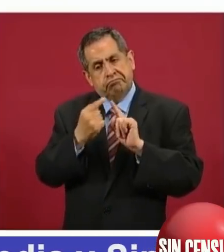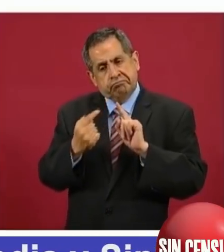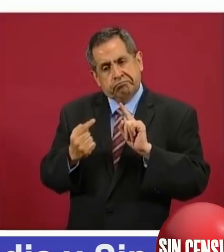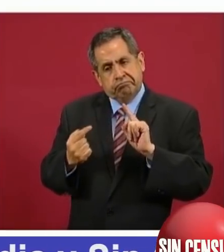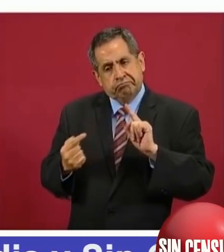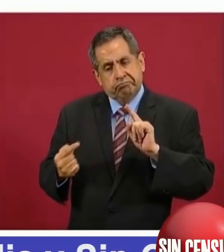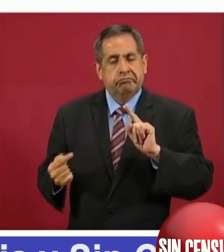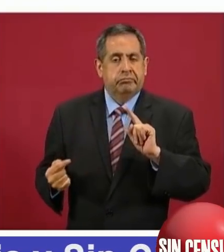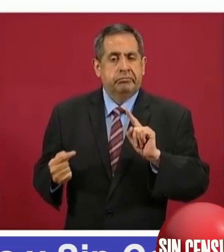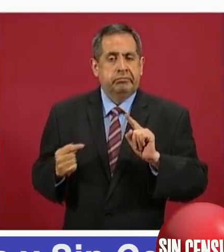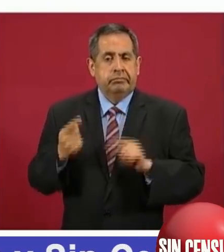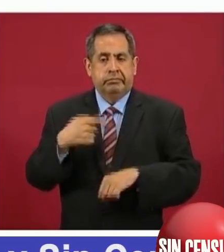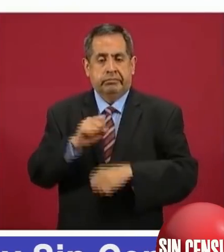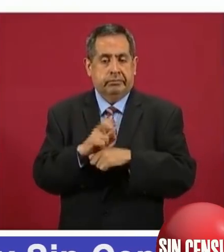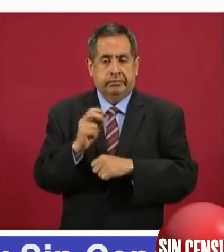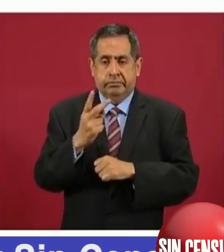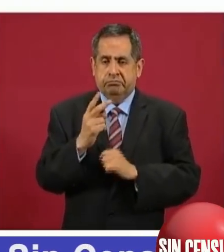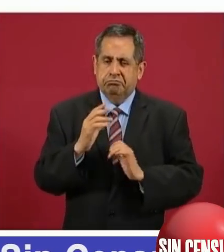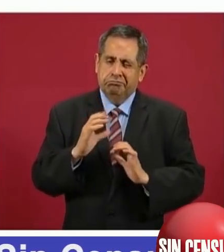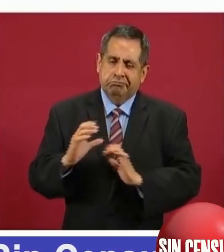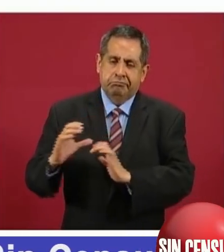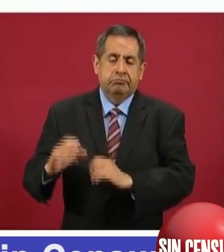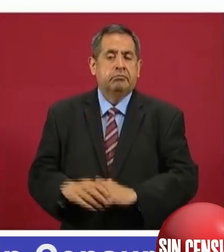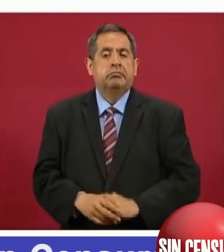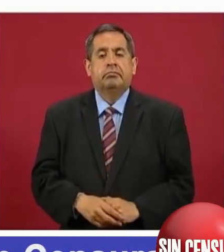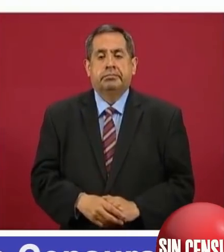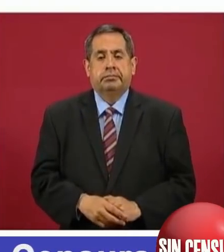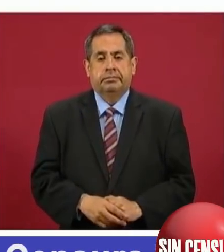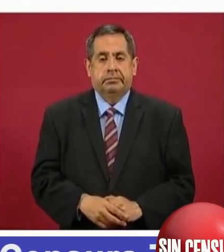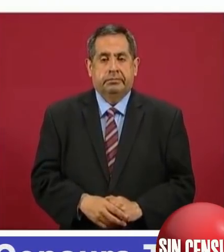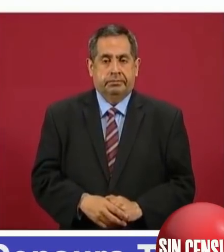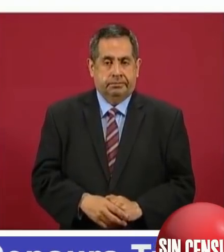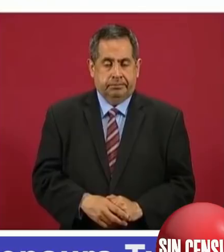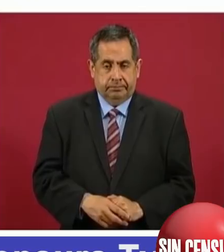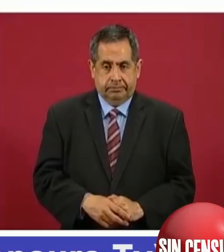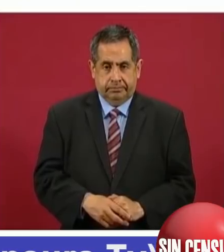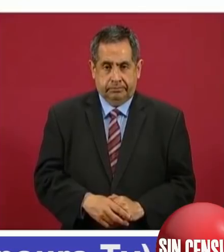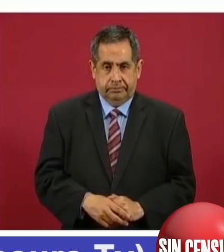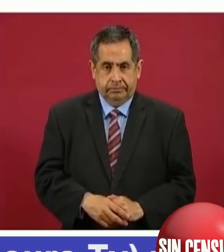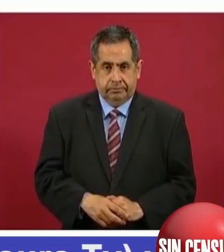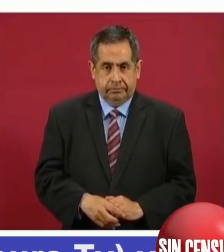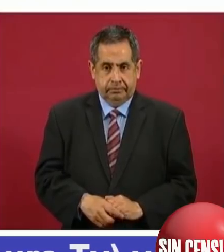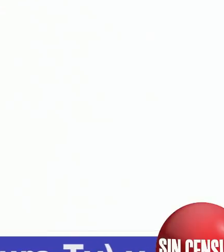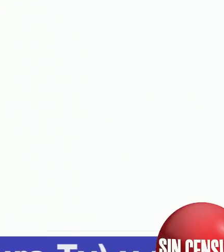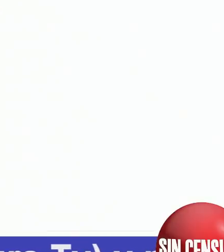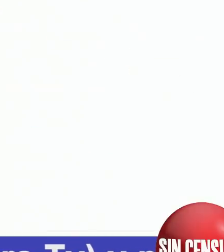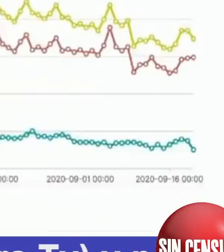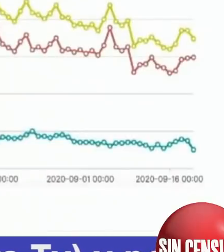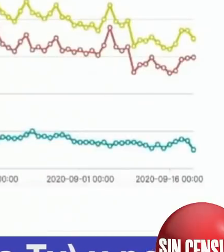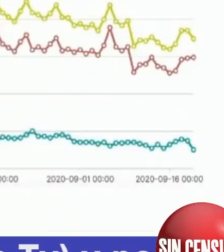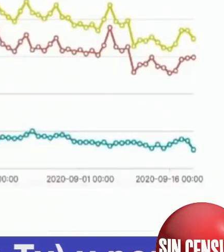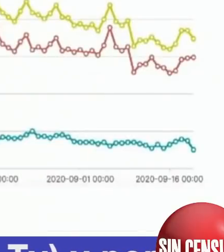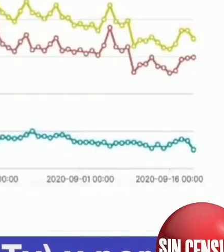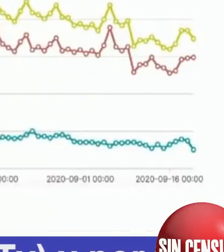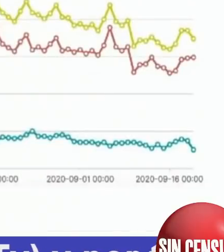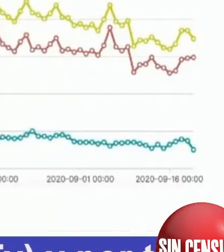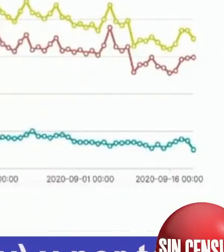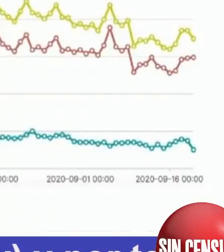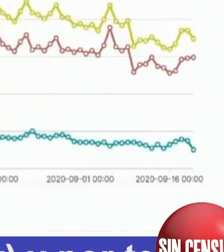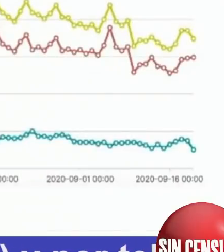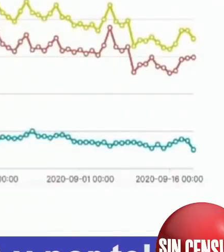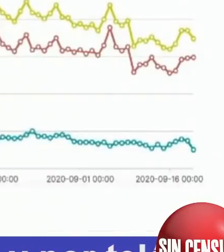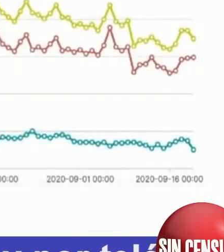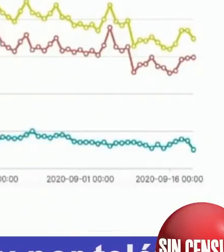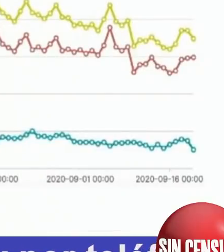rápida desde la semana 32. La ocupación hospitalaria en Oaxaca desde el 1 de agosto se encuentra en reducción. La